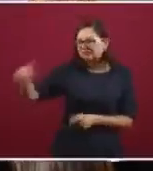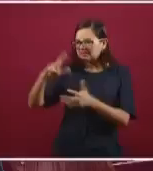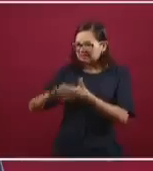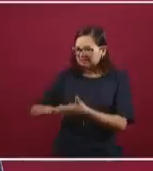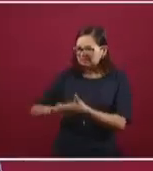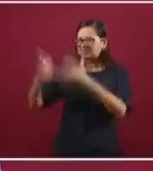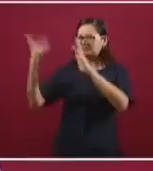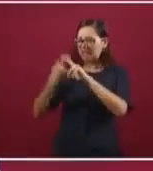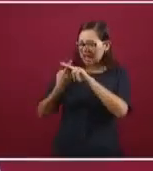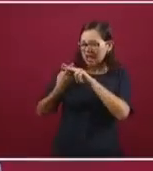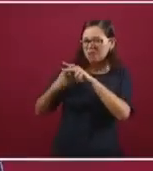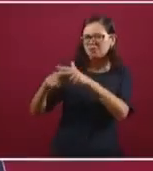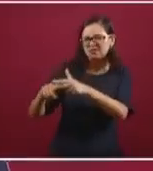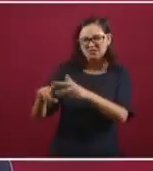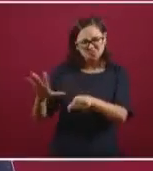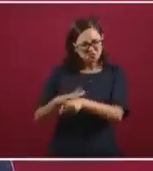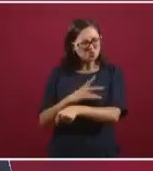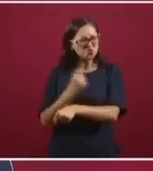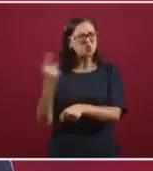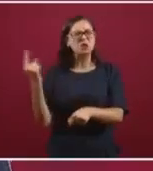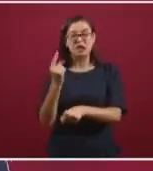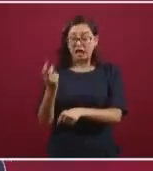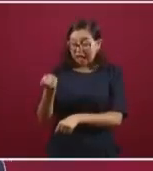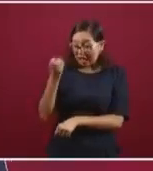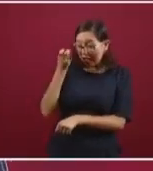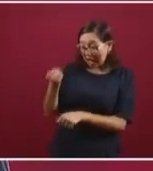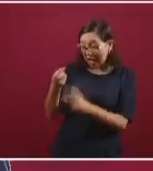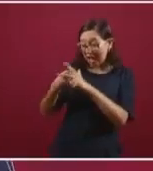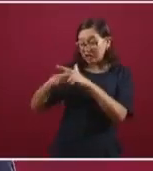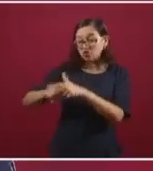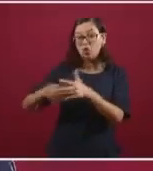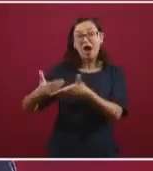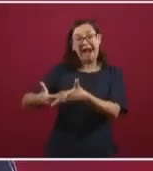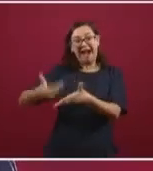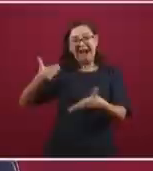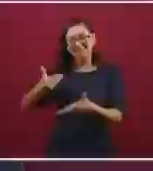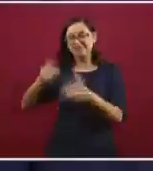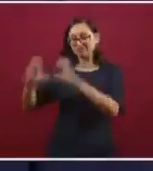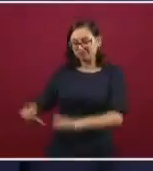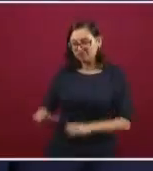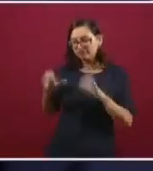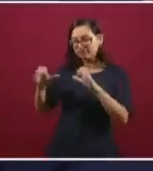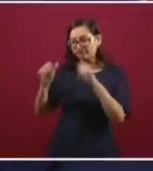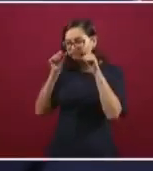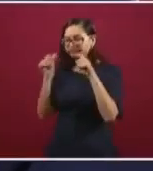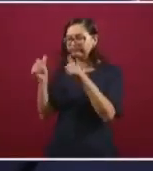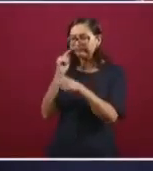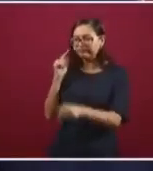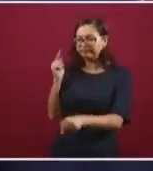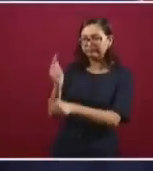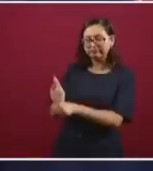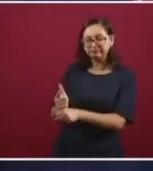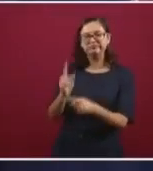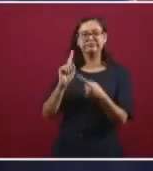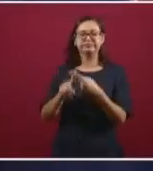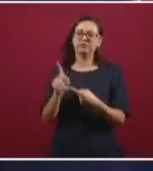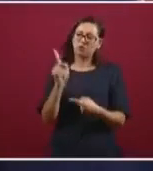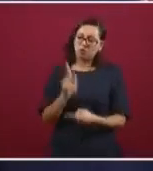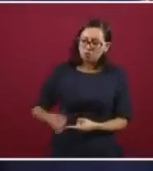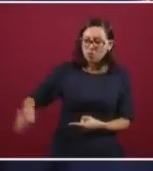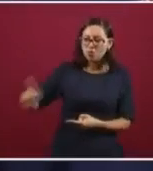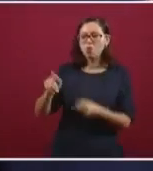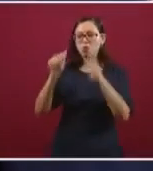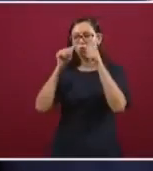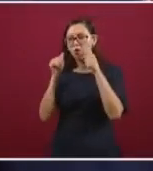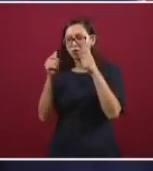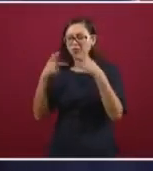violencia. Lo fundamental es lo preventivo, el que no se abandone al pueblo,